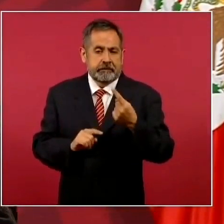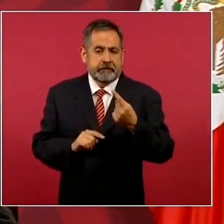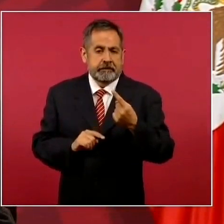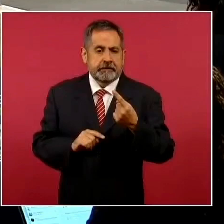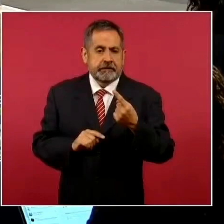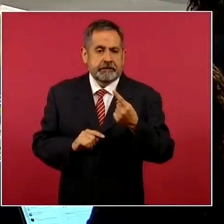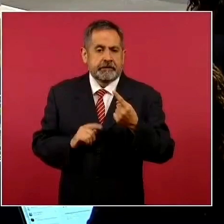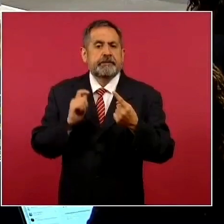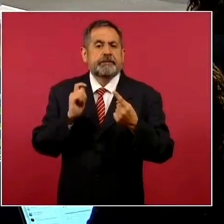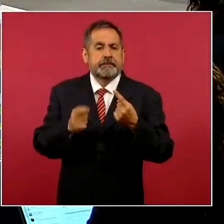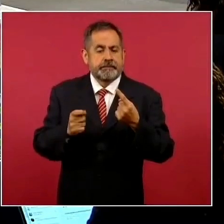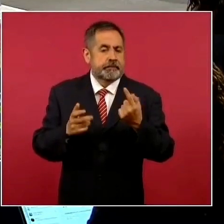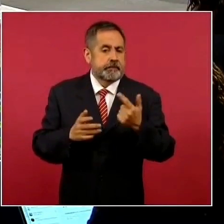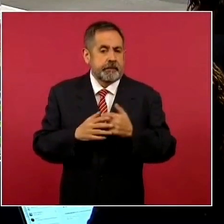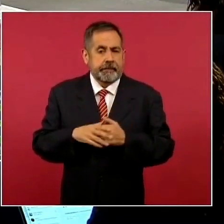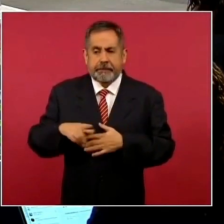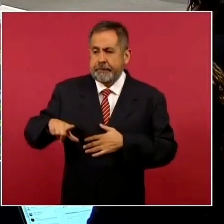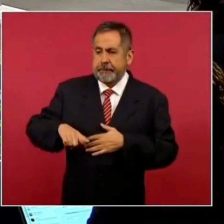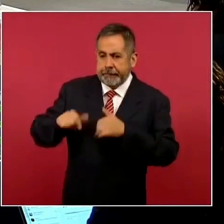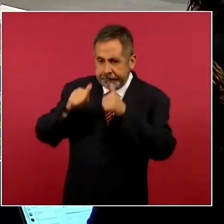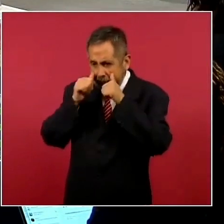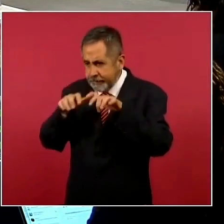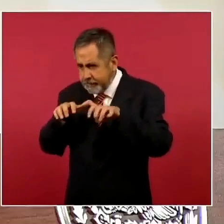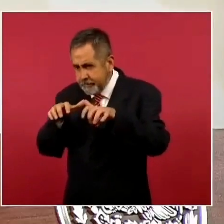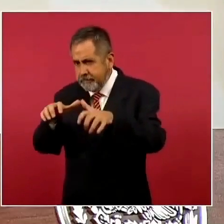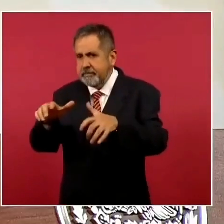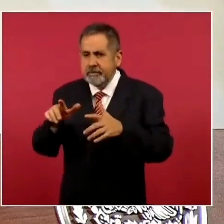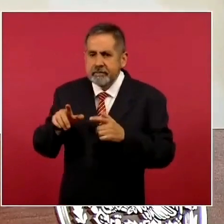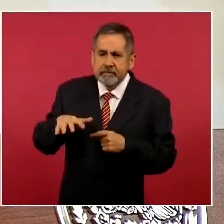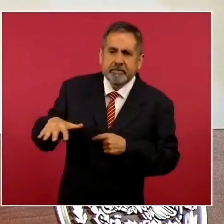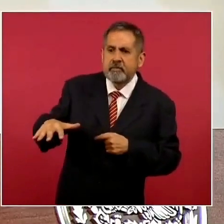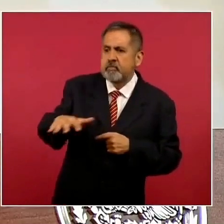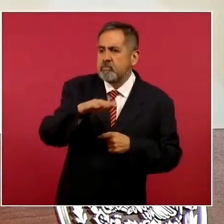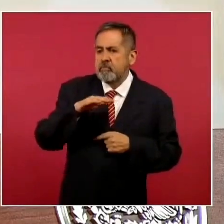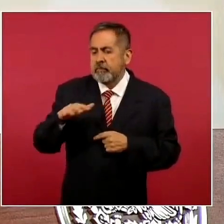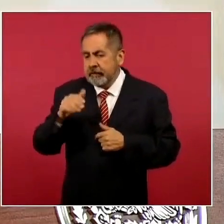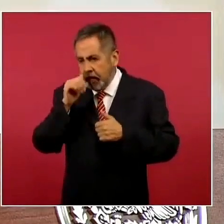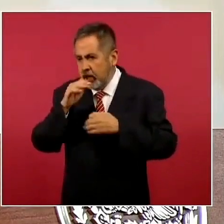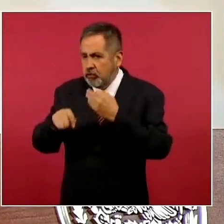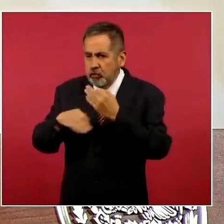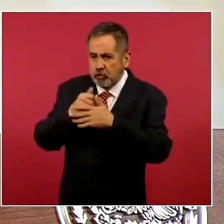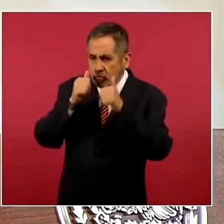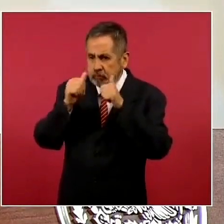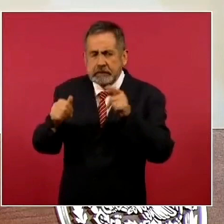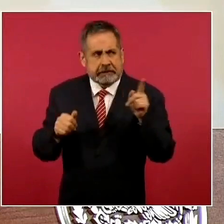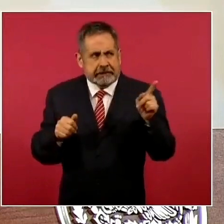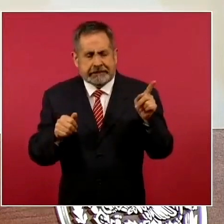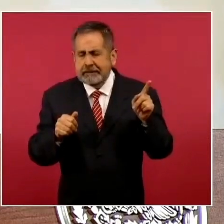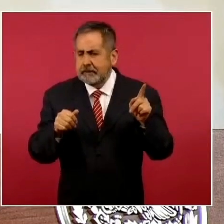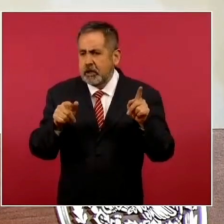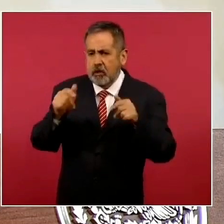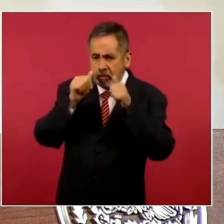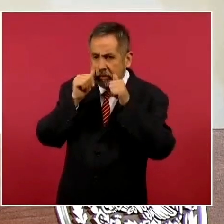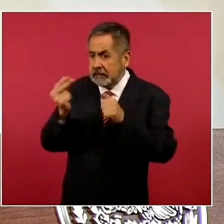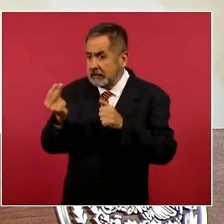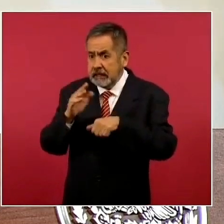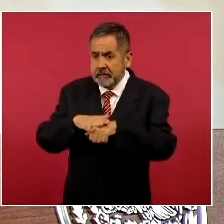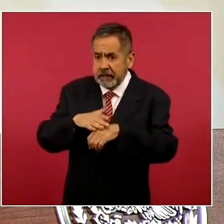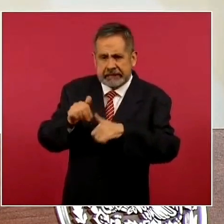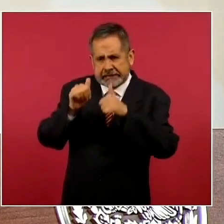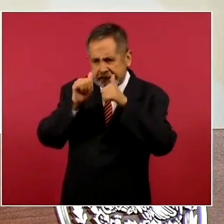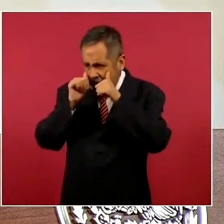porque gobernar es atender a todos, pero fundamentalmente a los más necesitados.